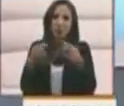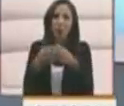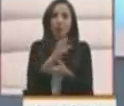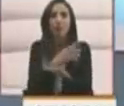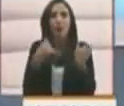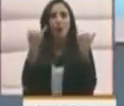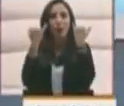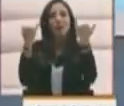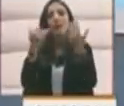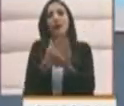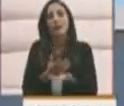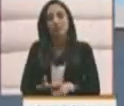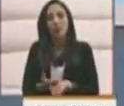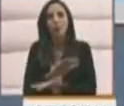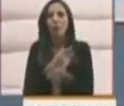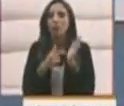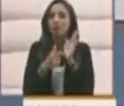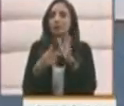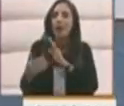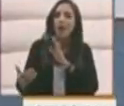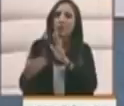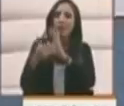intento de magnicidio